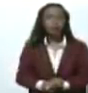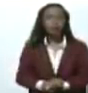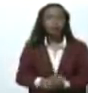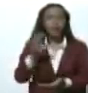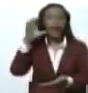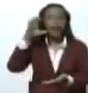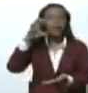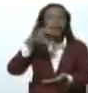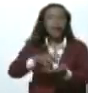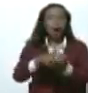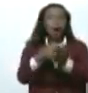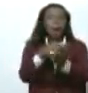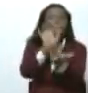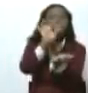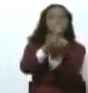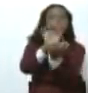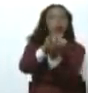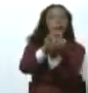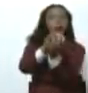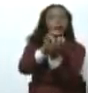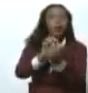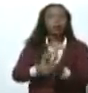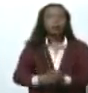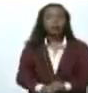Estado Nueva Esparta,